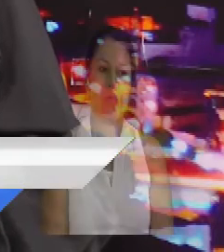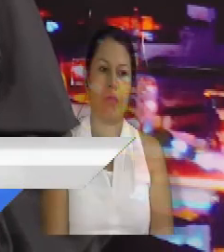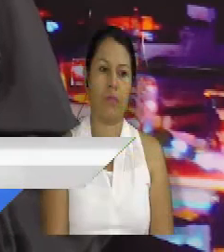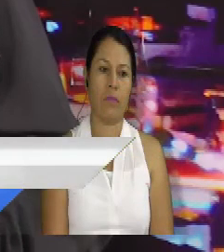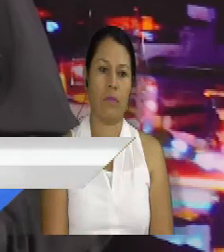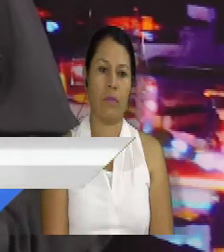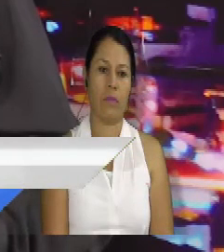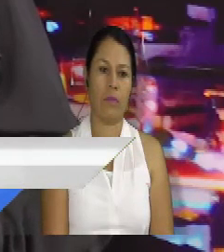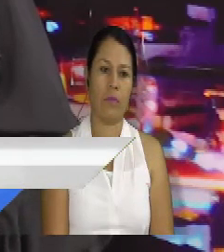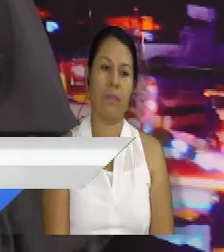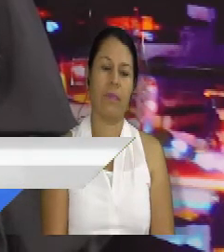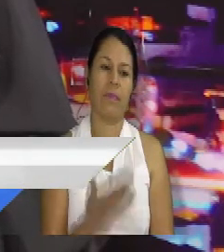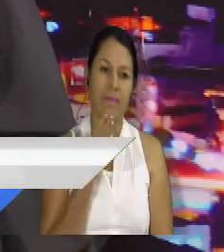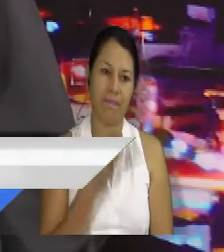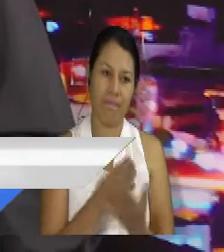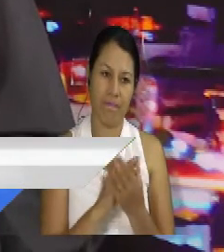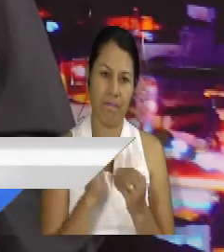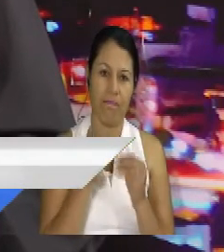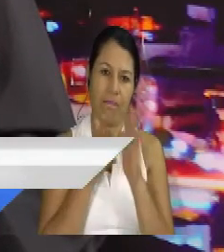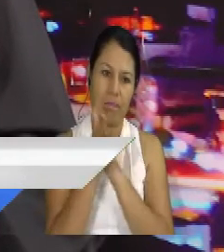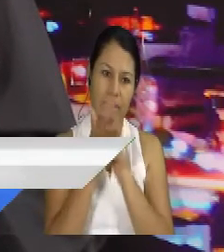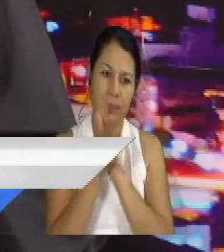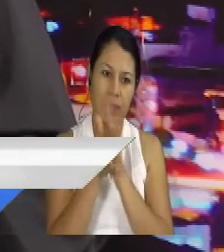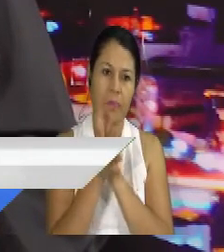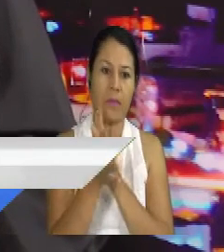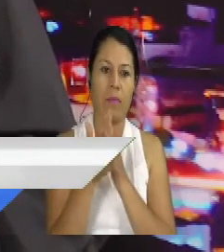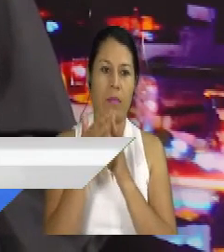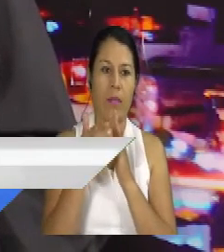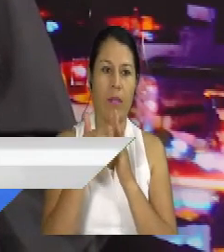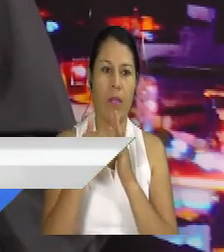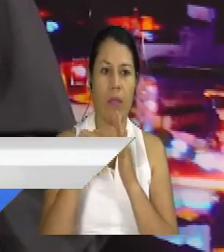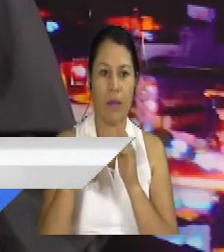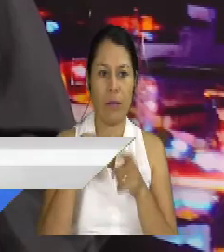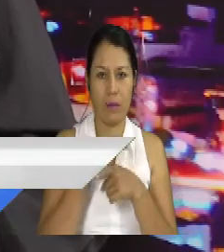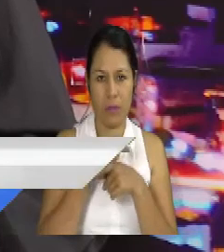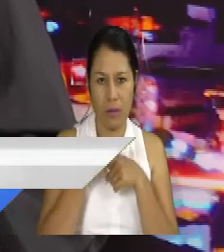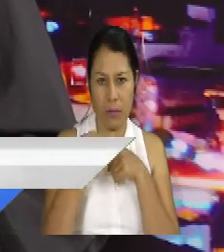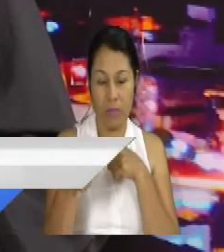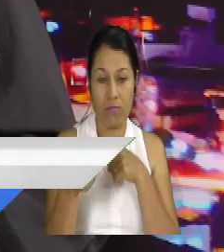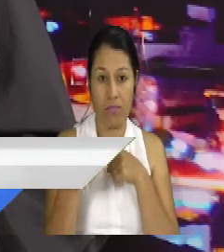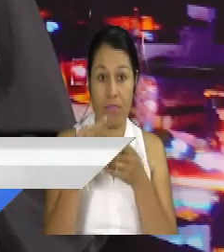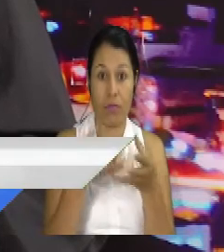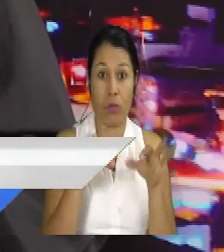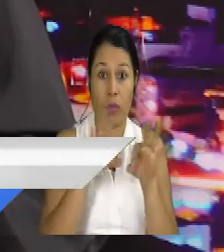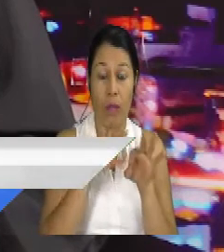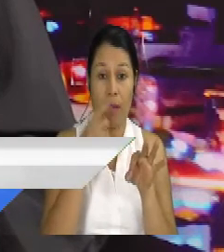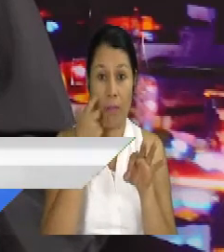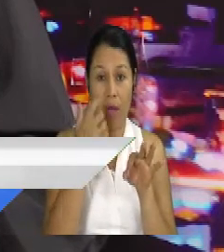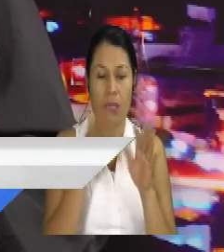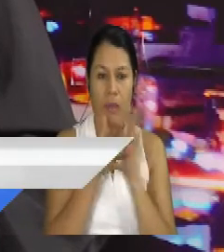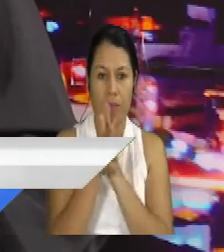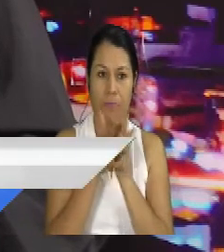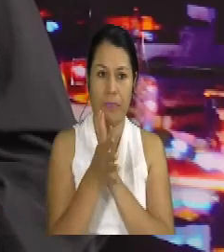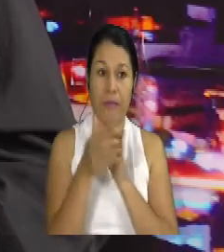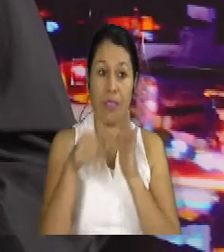comentar el hecho más destacado de la misma. Por supuesto que lo más destacado esta semana es la libertad de David Ravelo